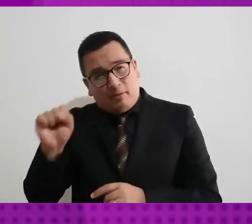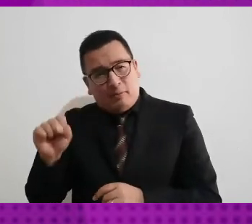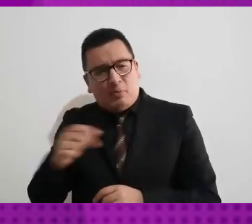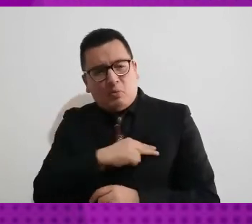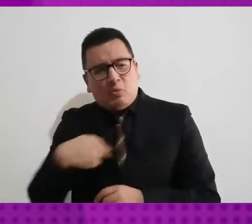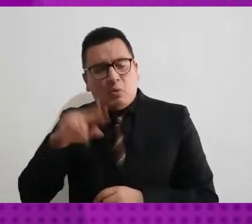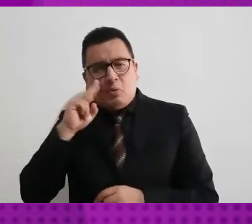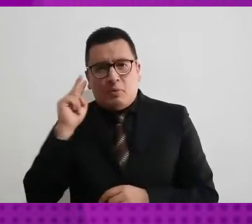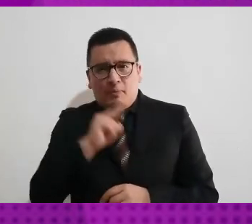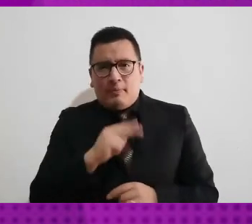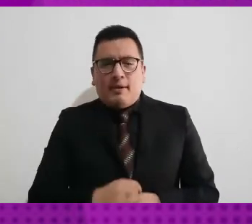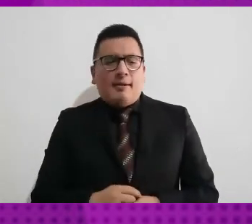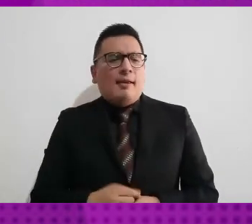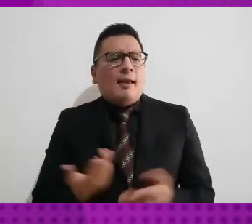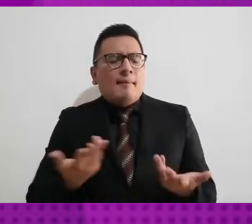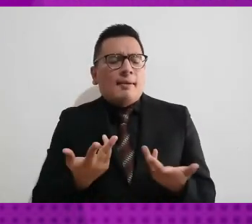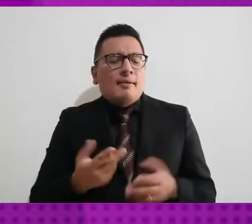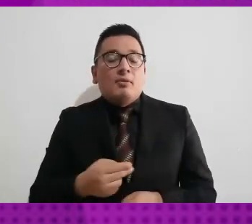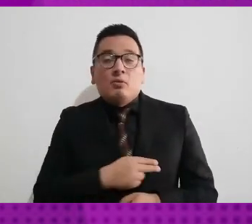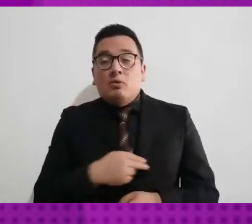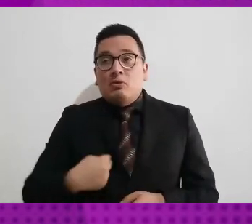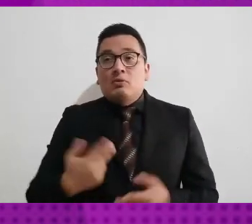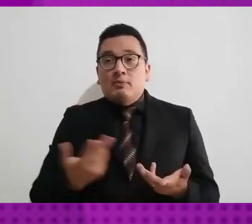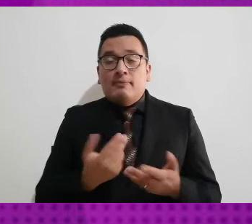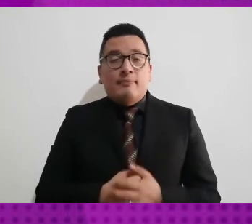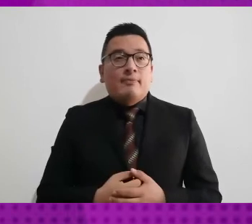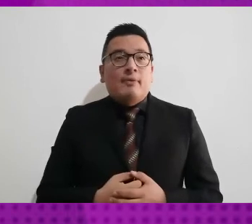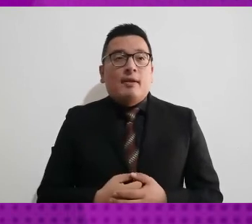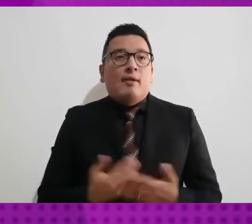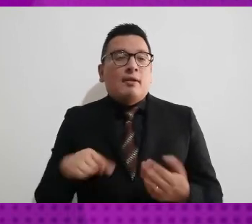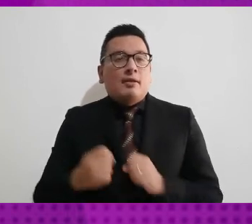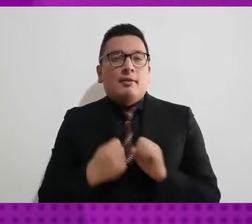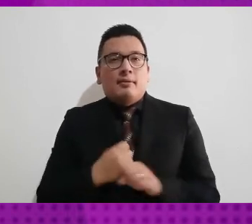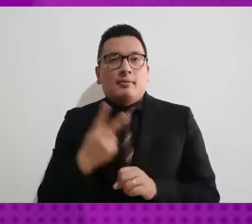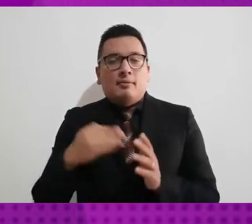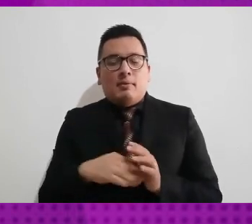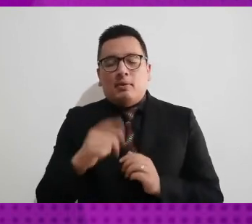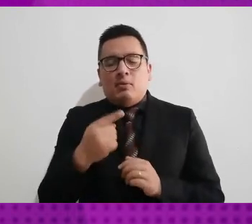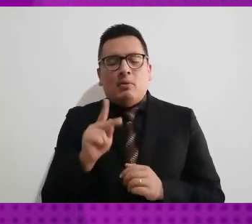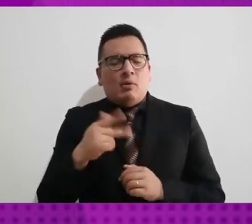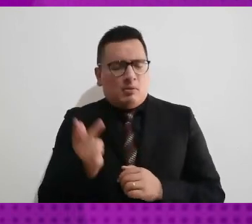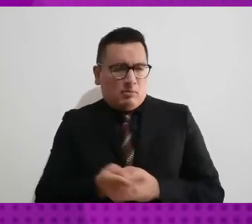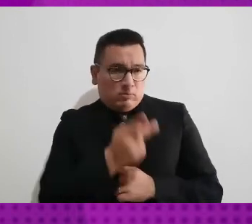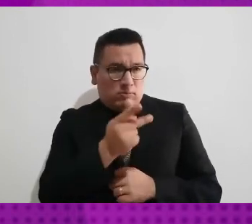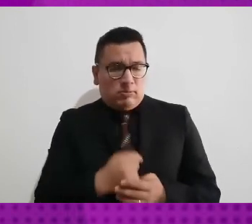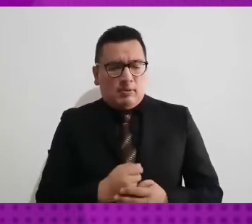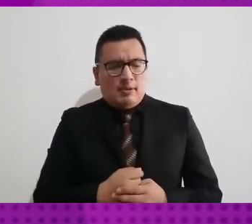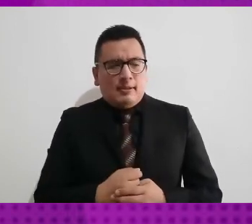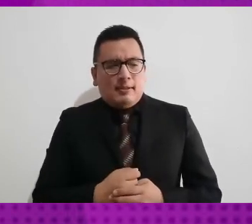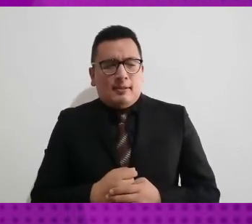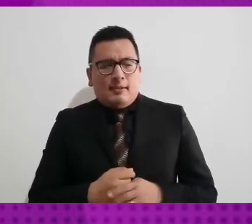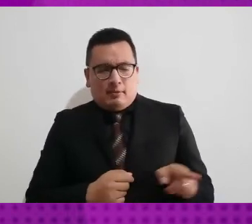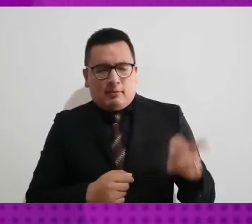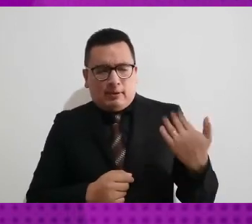país respecto a lo que teníamos que hacer en estas históricas elecciones del 2021. Ahora, tu pregunta,